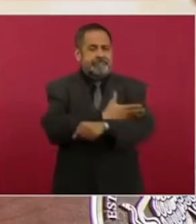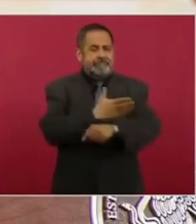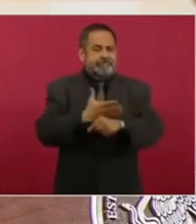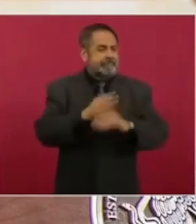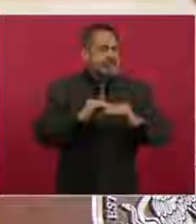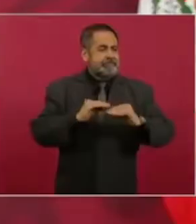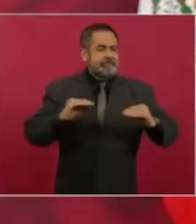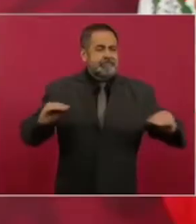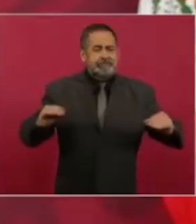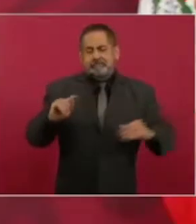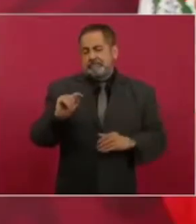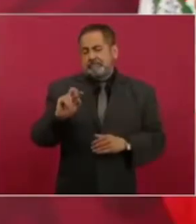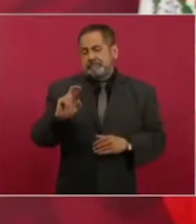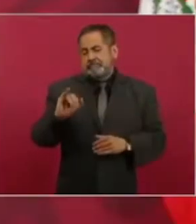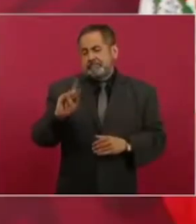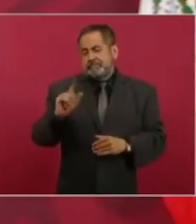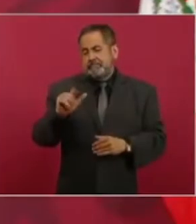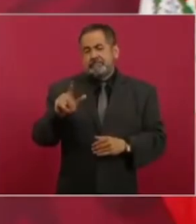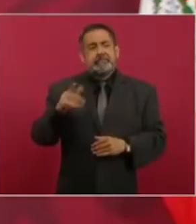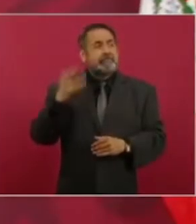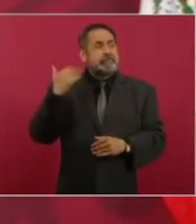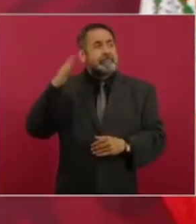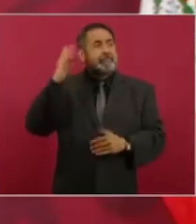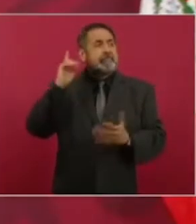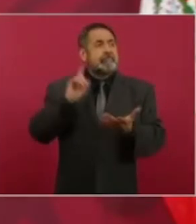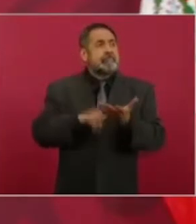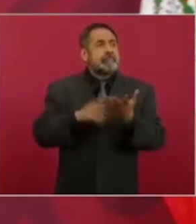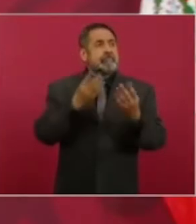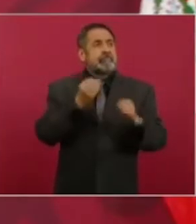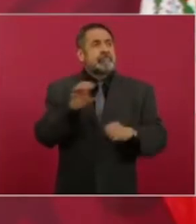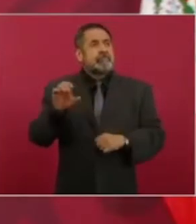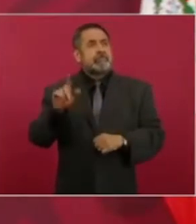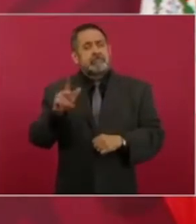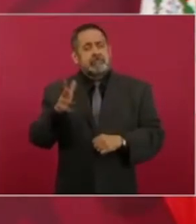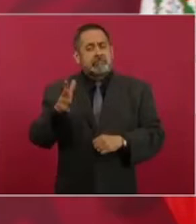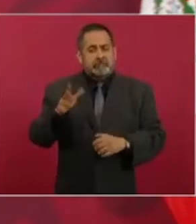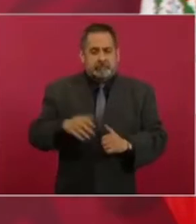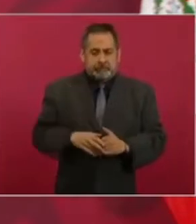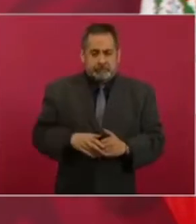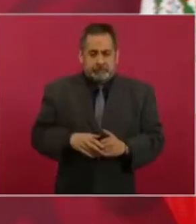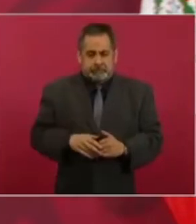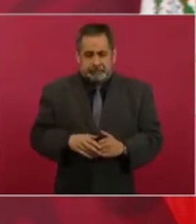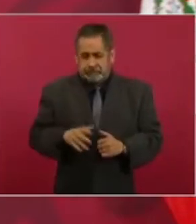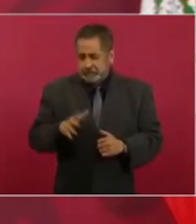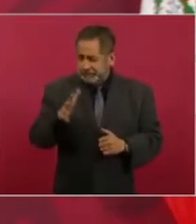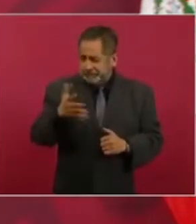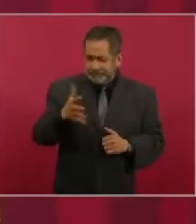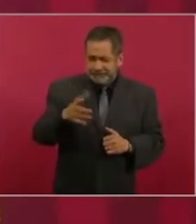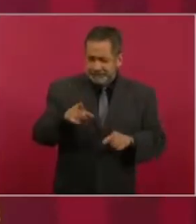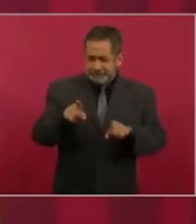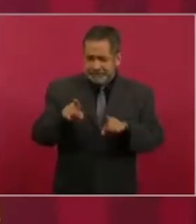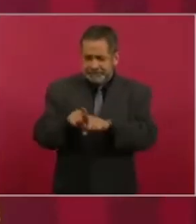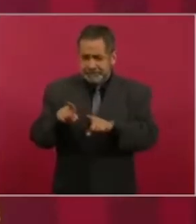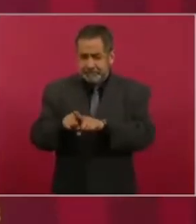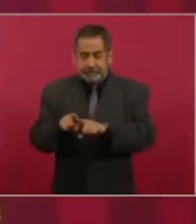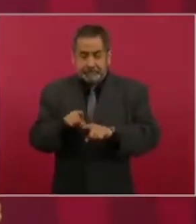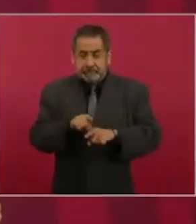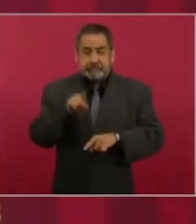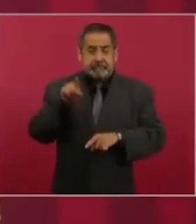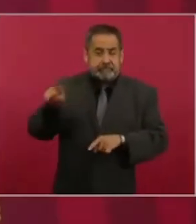Eso en los años 70. Casi al mismo tiempo empieza el auge en Quintana